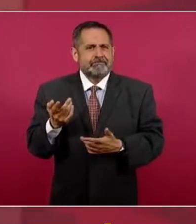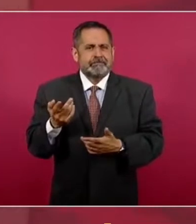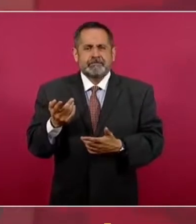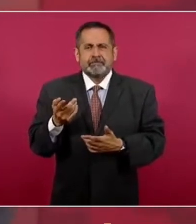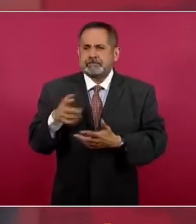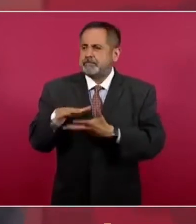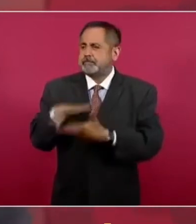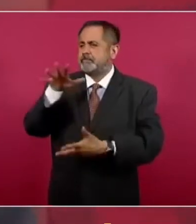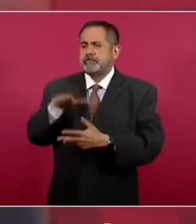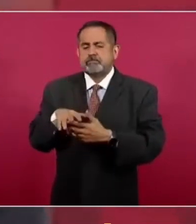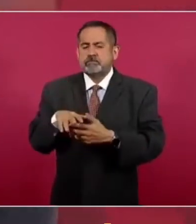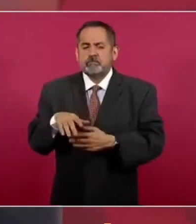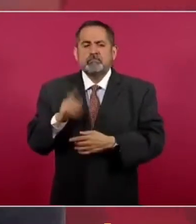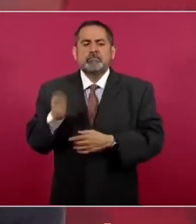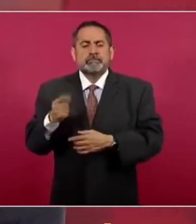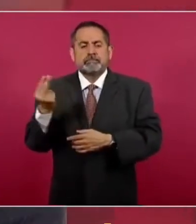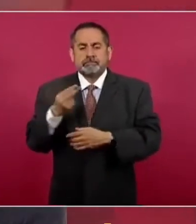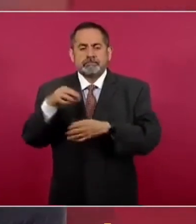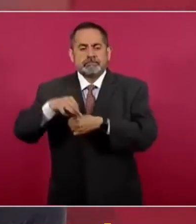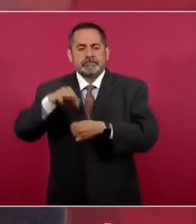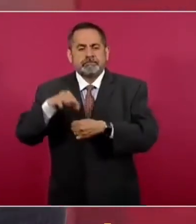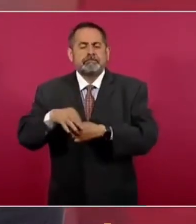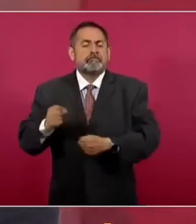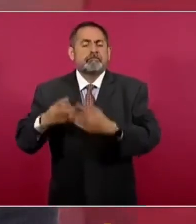no mayoría simple, sino dos terceras partes.